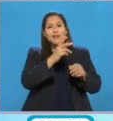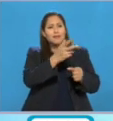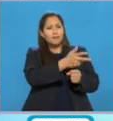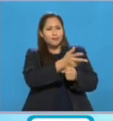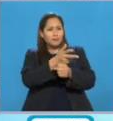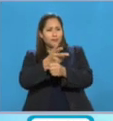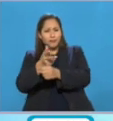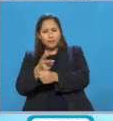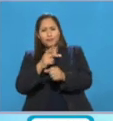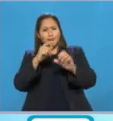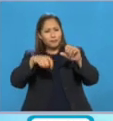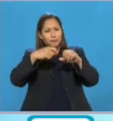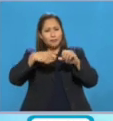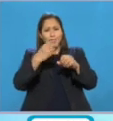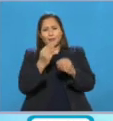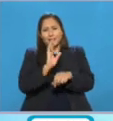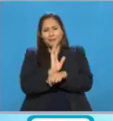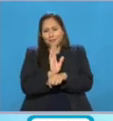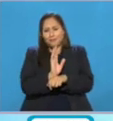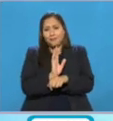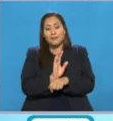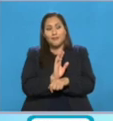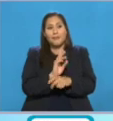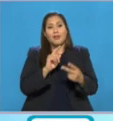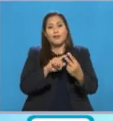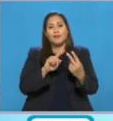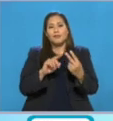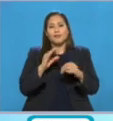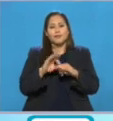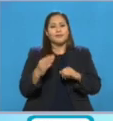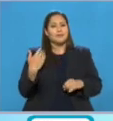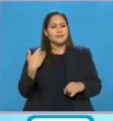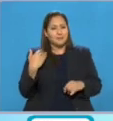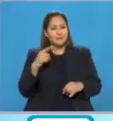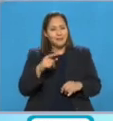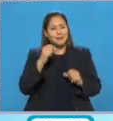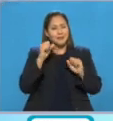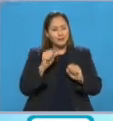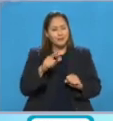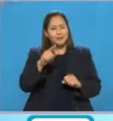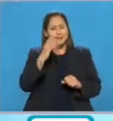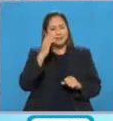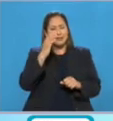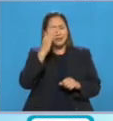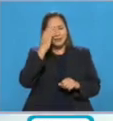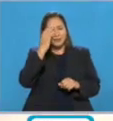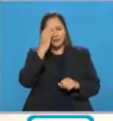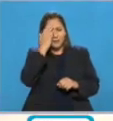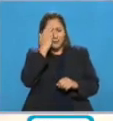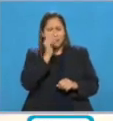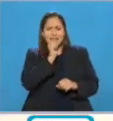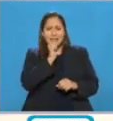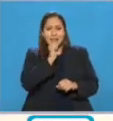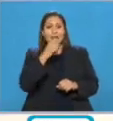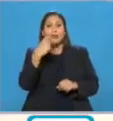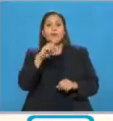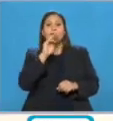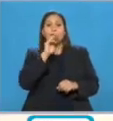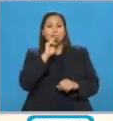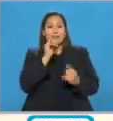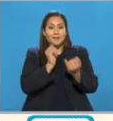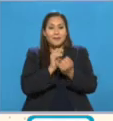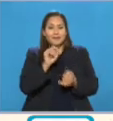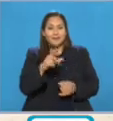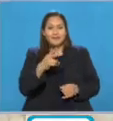películas, ¿no? Claro. Pero de todas. Les voy a decir dos últimas muy recientes que seguro ni las ubican, que está ahí, ¿no? Y tu mamá también. Sí. Hay